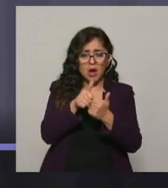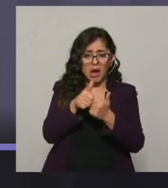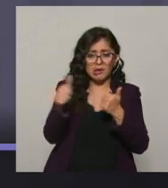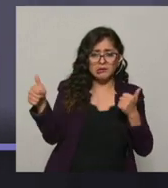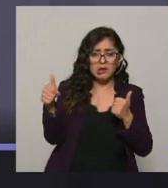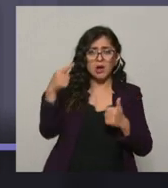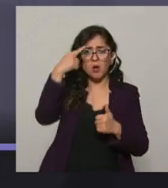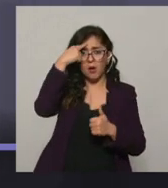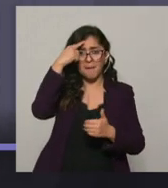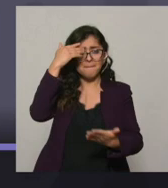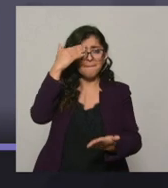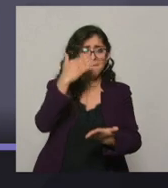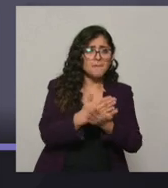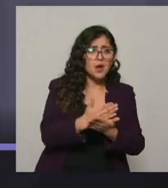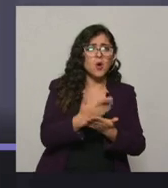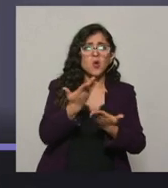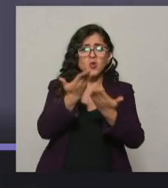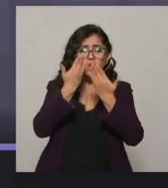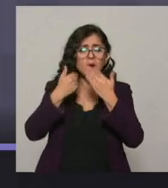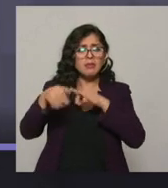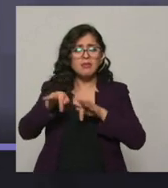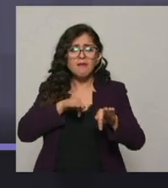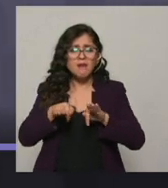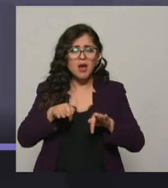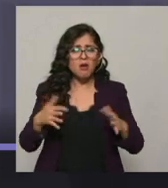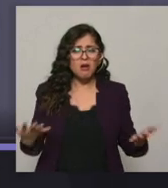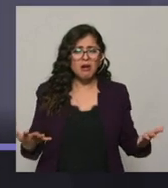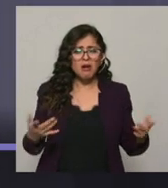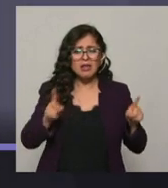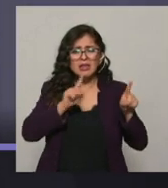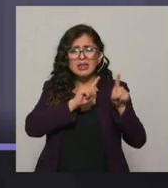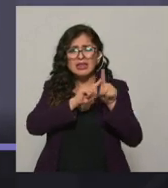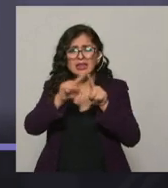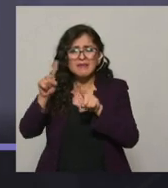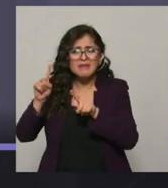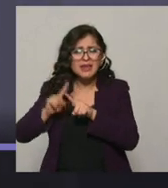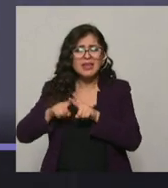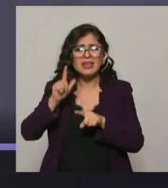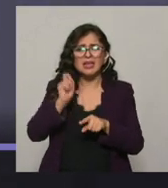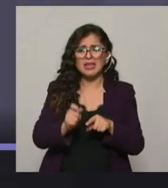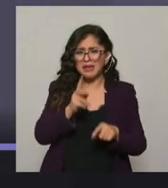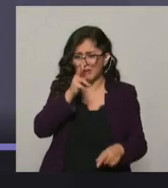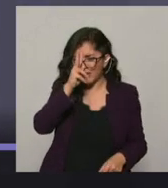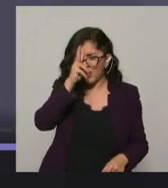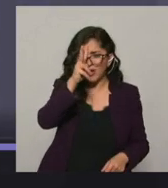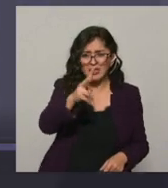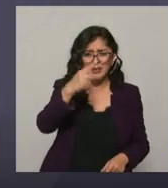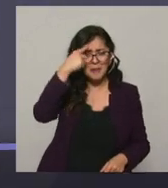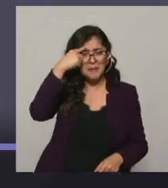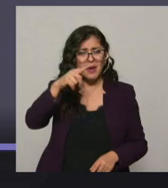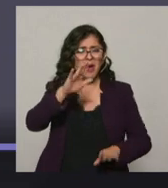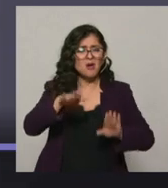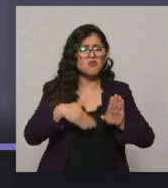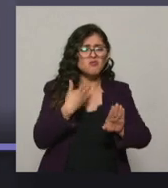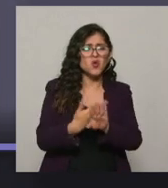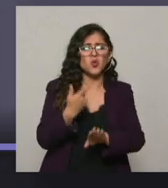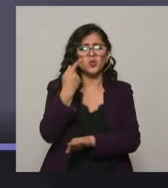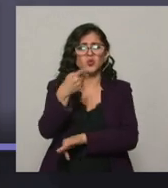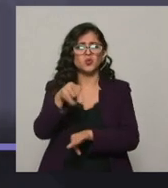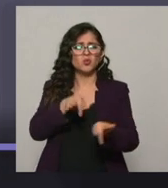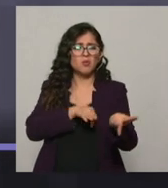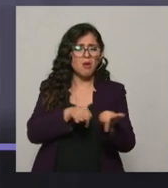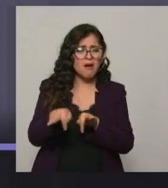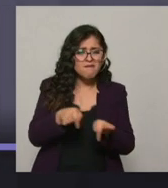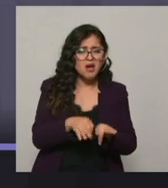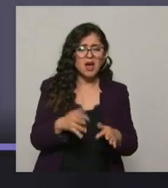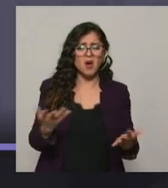o que te dejen sin chamba, o sea, llegan a unos niveles de violencia, exacto, de destruir tu chamba, destruir